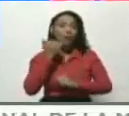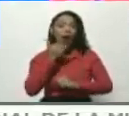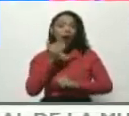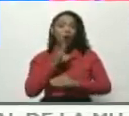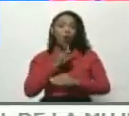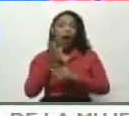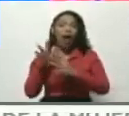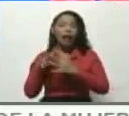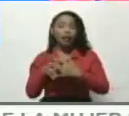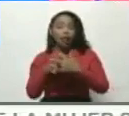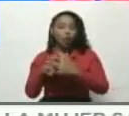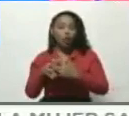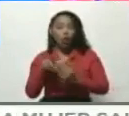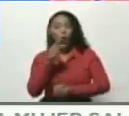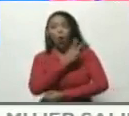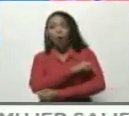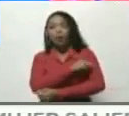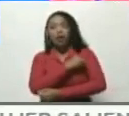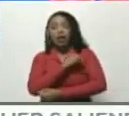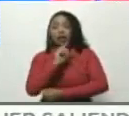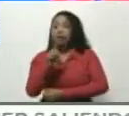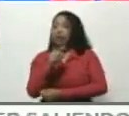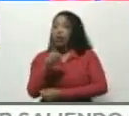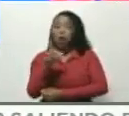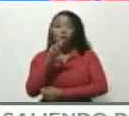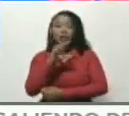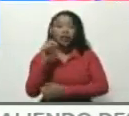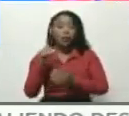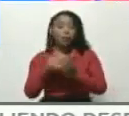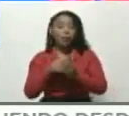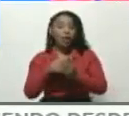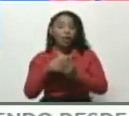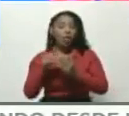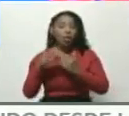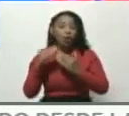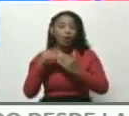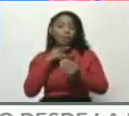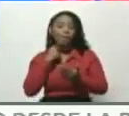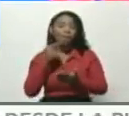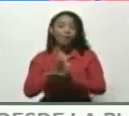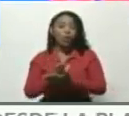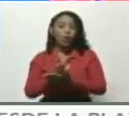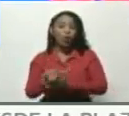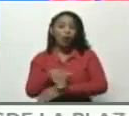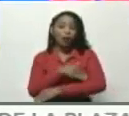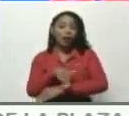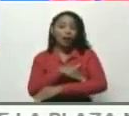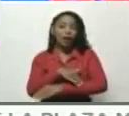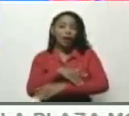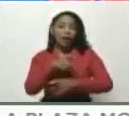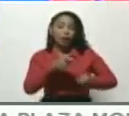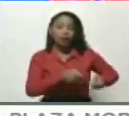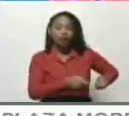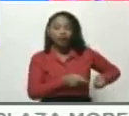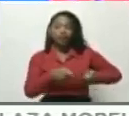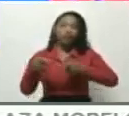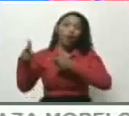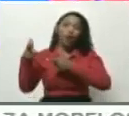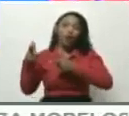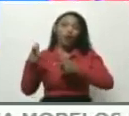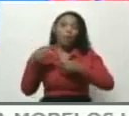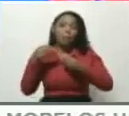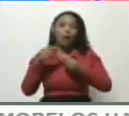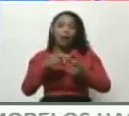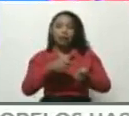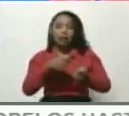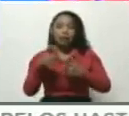Nueva York, a un hospital, si no tenía $30.000, moría en la calle. Y los recogían con cavas refrigeradas para